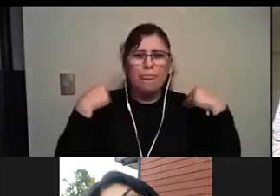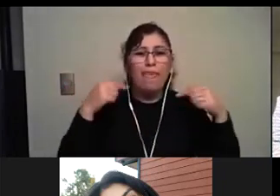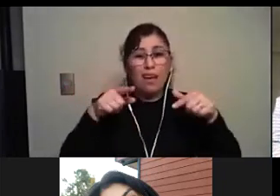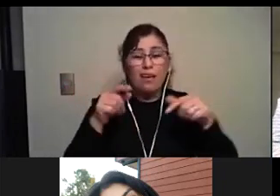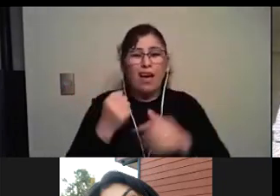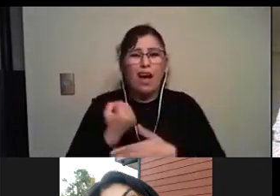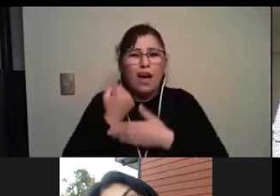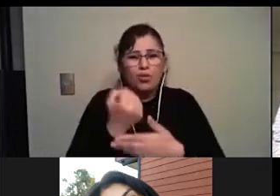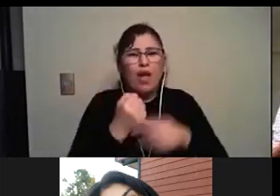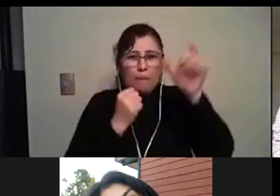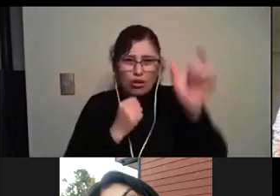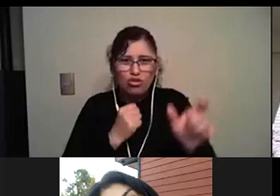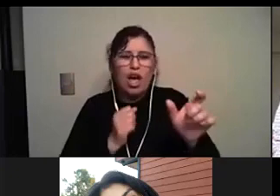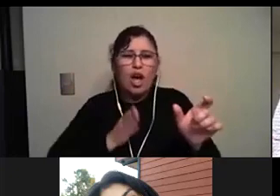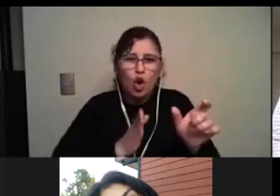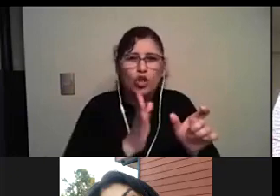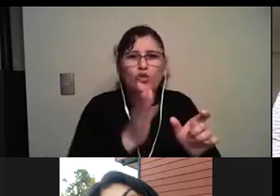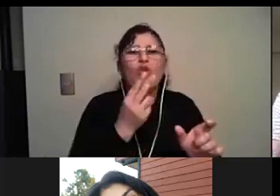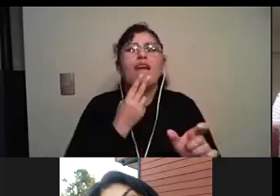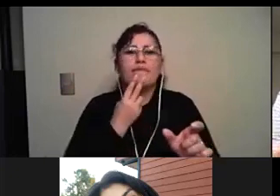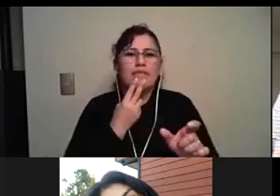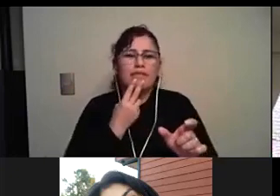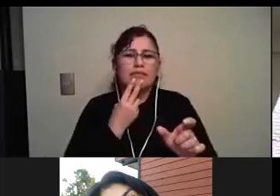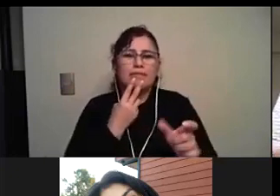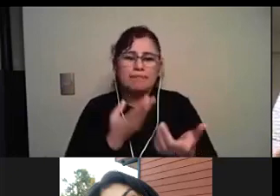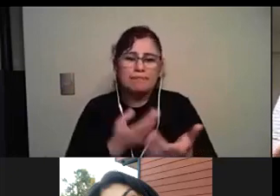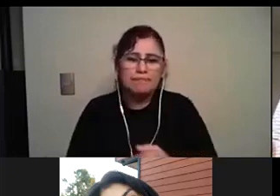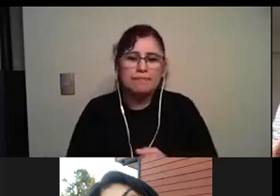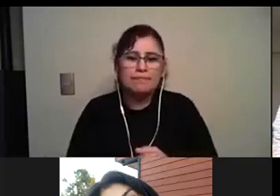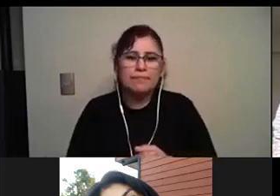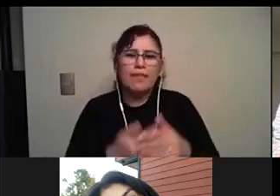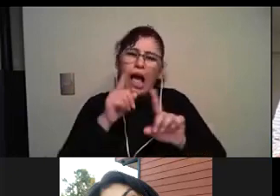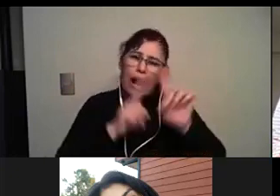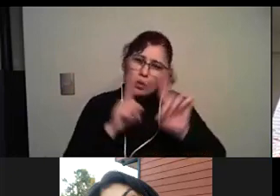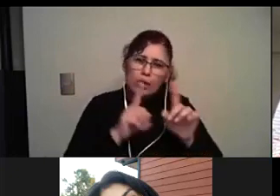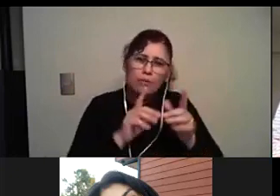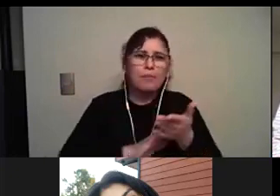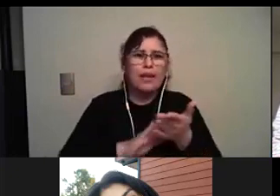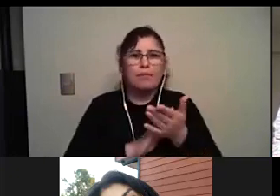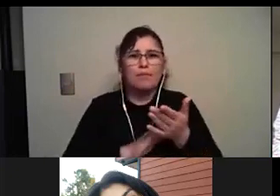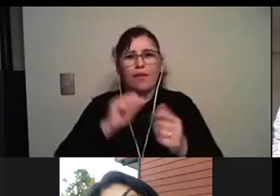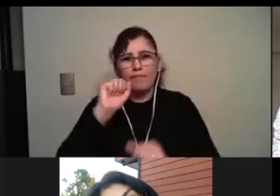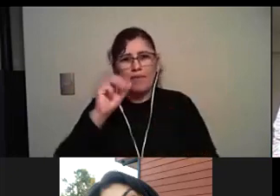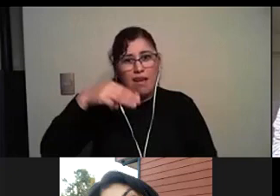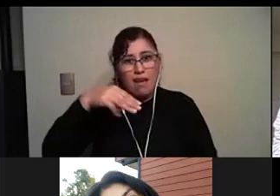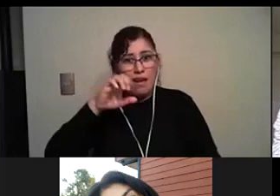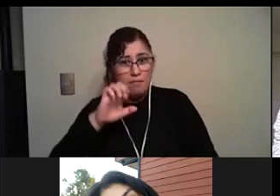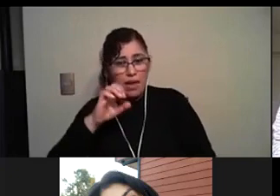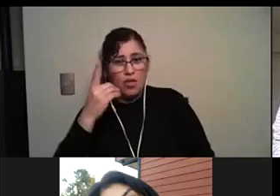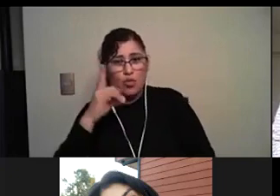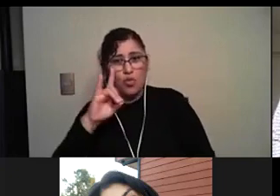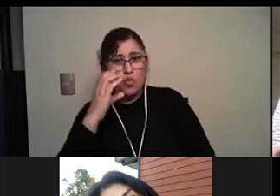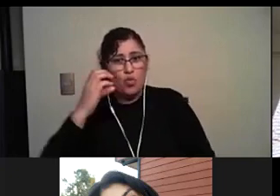la sobrevida de la persona. Ya. Voy a nombrar algunas. Ya, atrofia muscular de Duchenne, que es la reina de